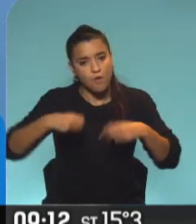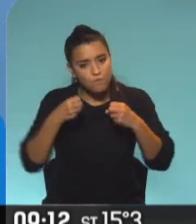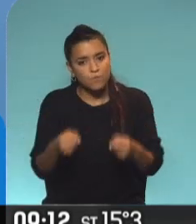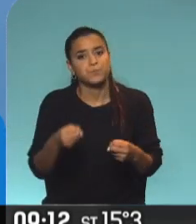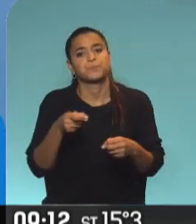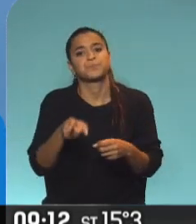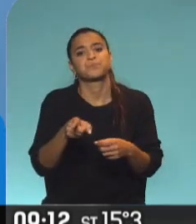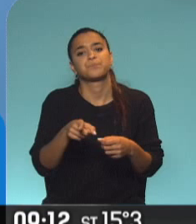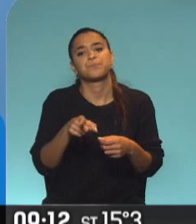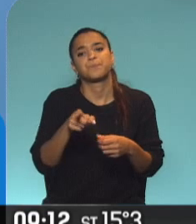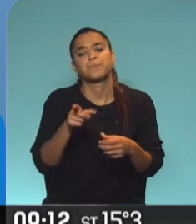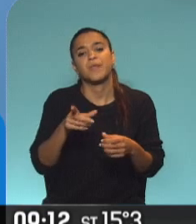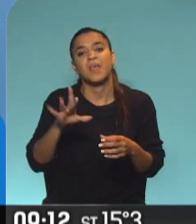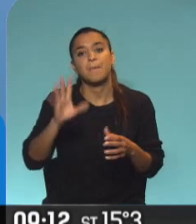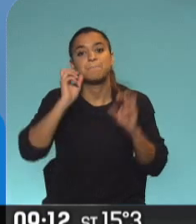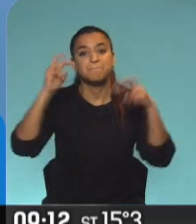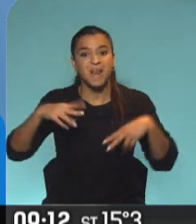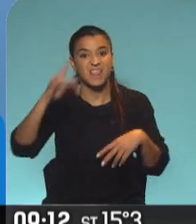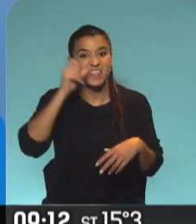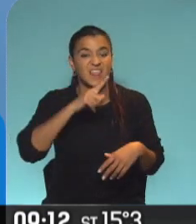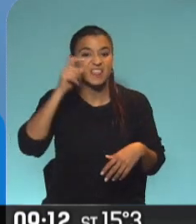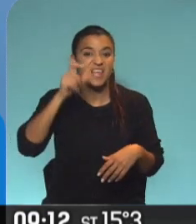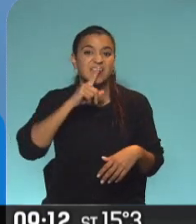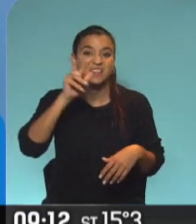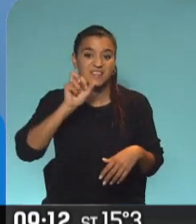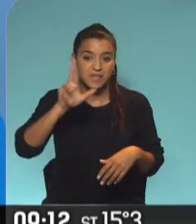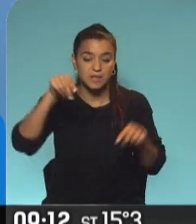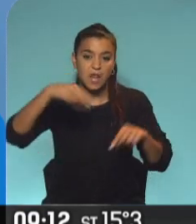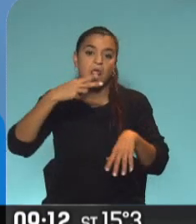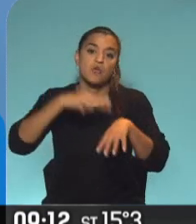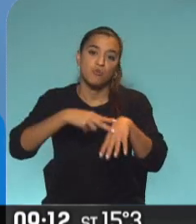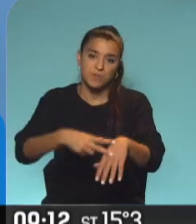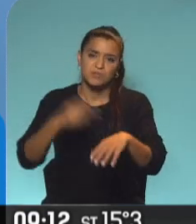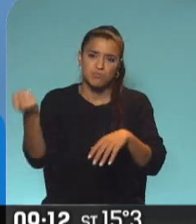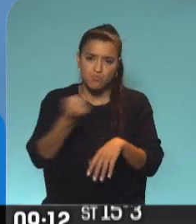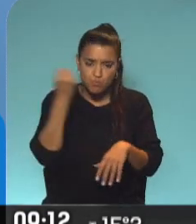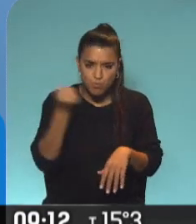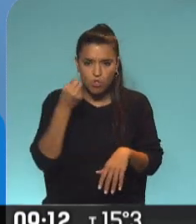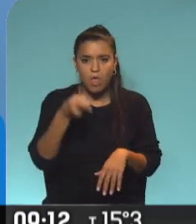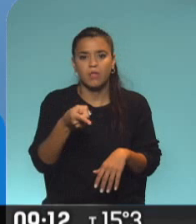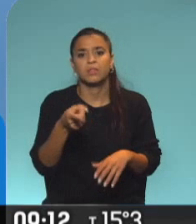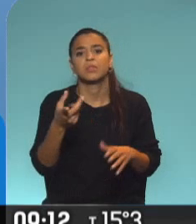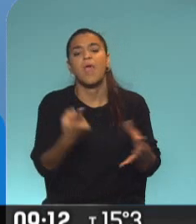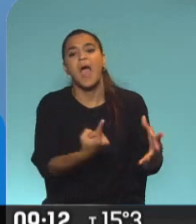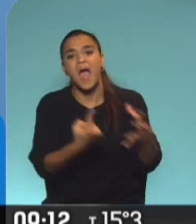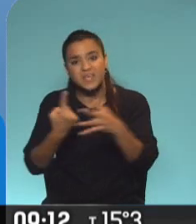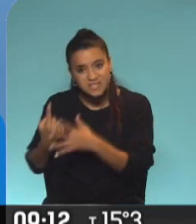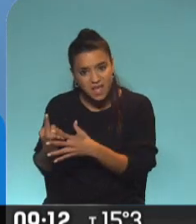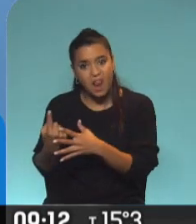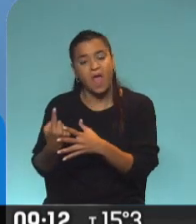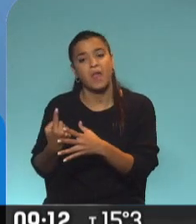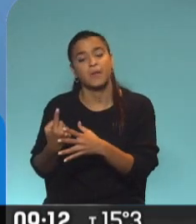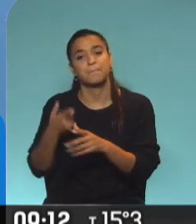la implementación del detectar y esta recomendación tan importante de aislar a